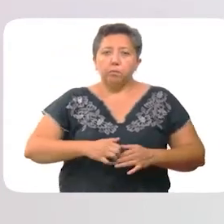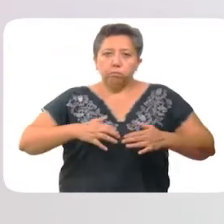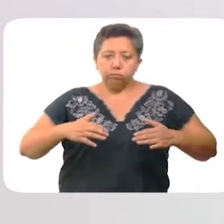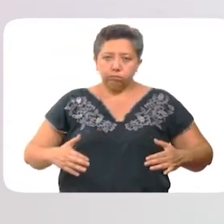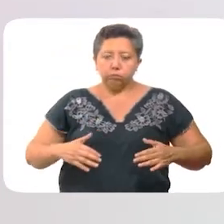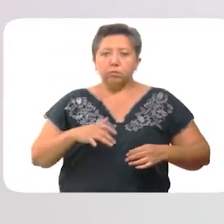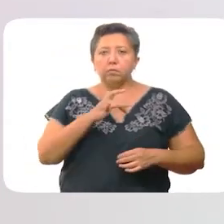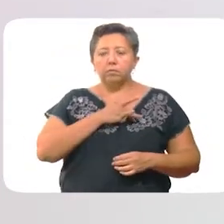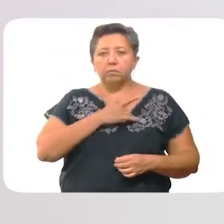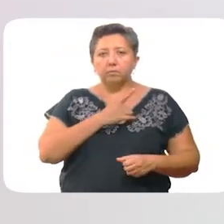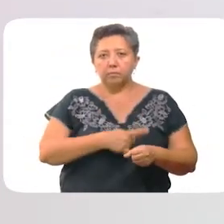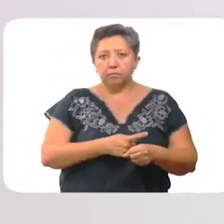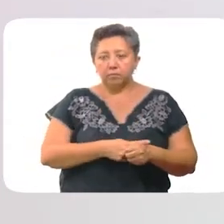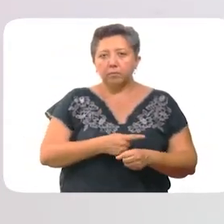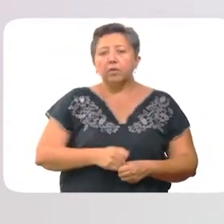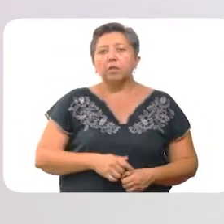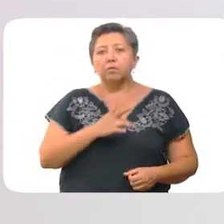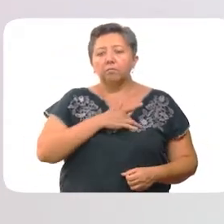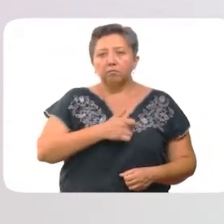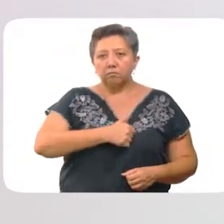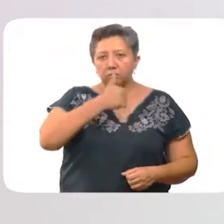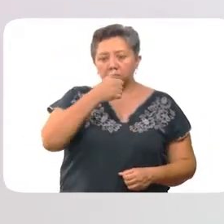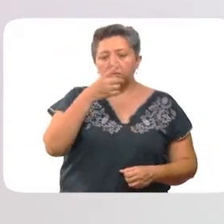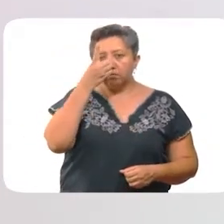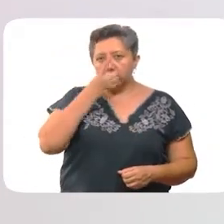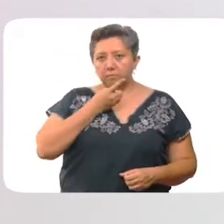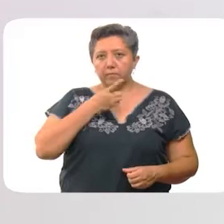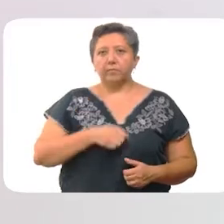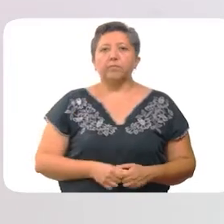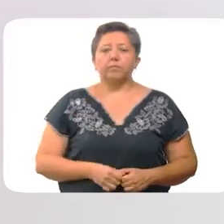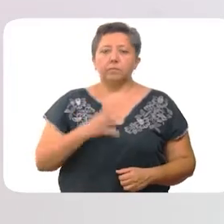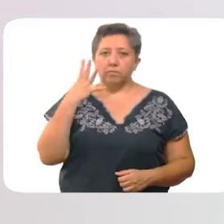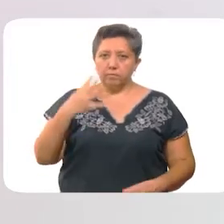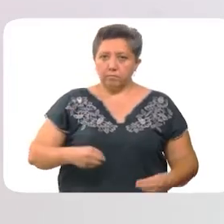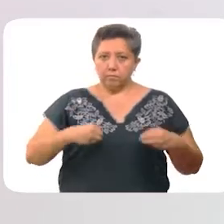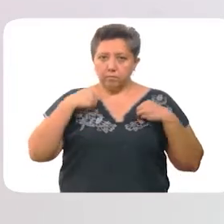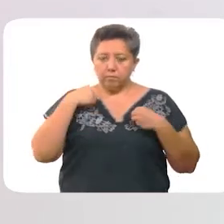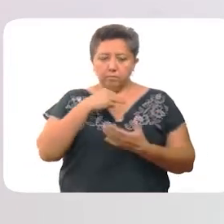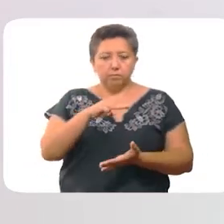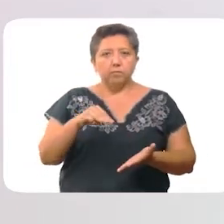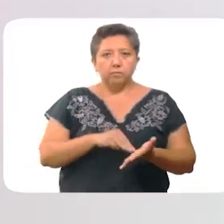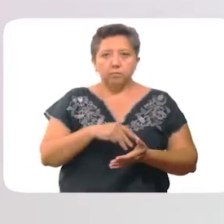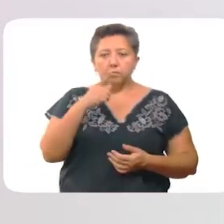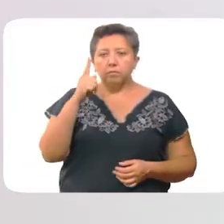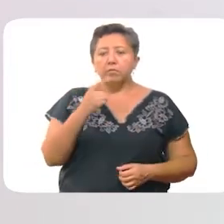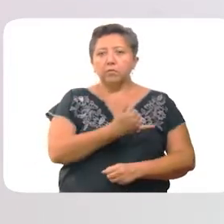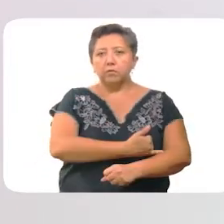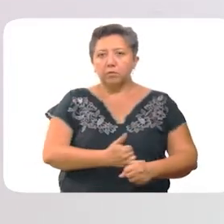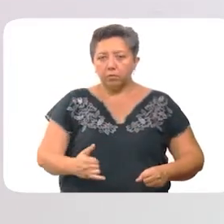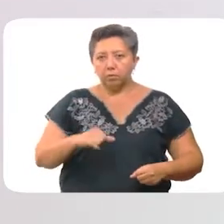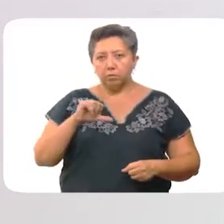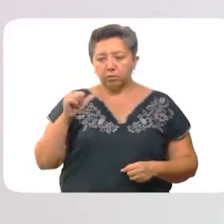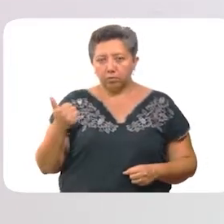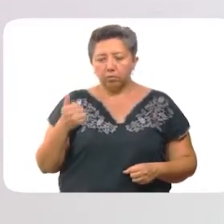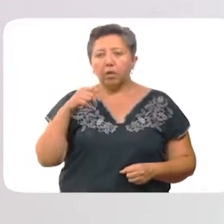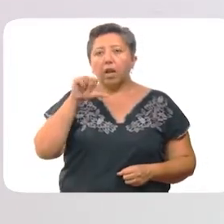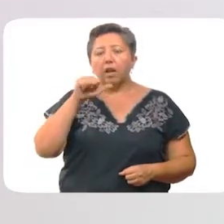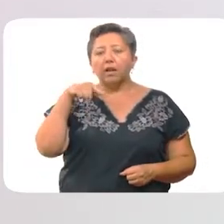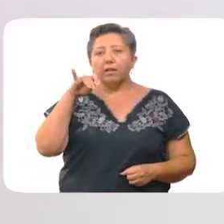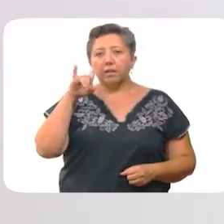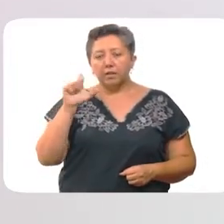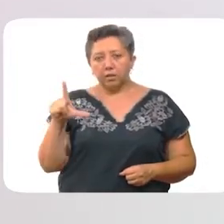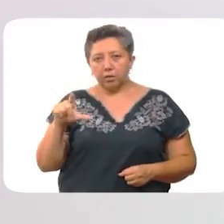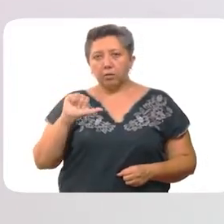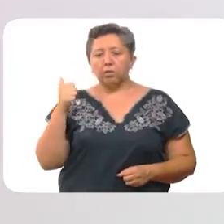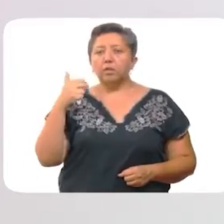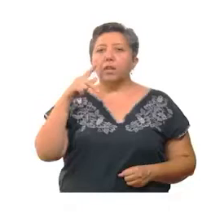obesidad, cardiopatía, hipertensión arterial y diabetes. 4 residían en Mérida, 1 en Izamal, 1 en Aquil y